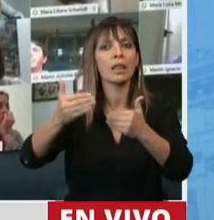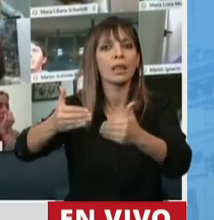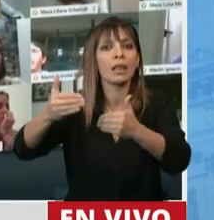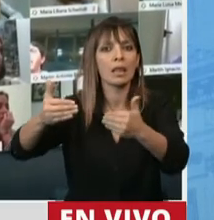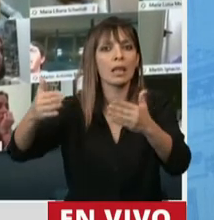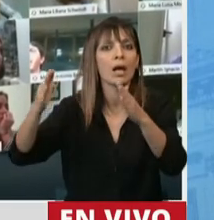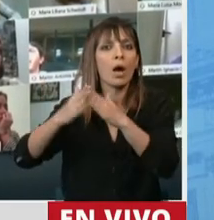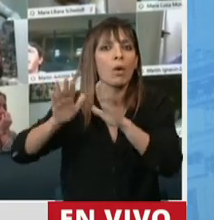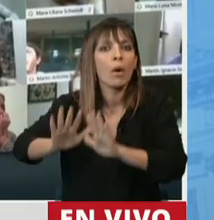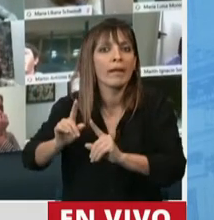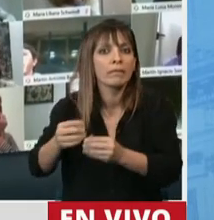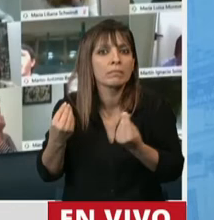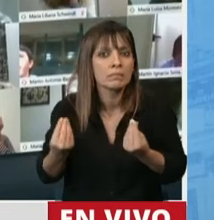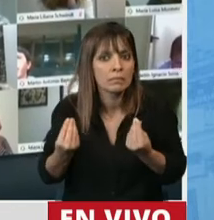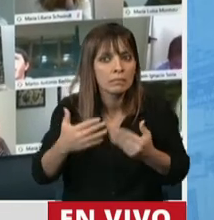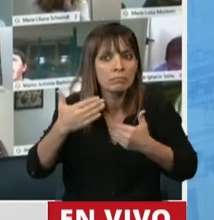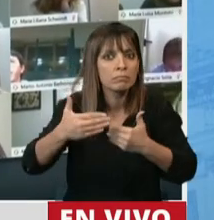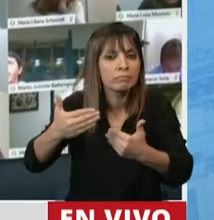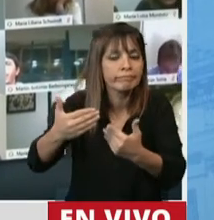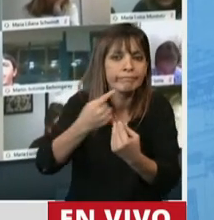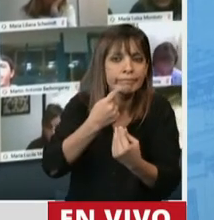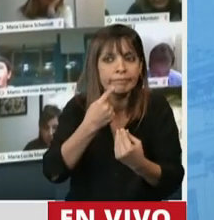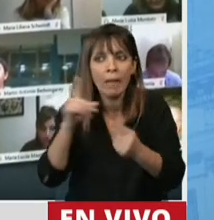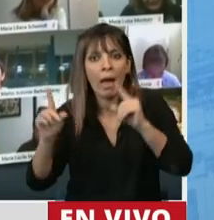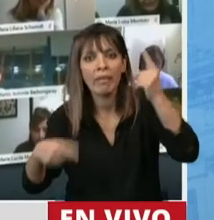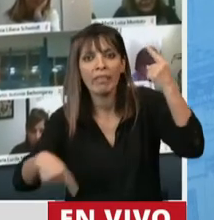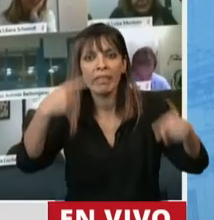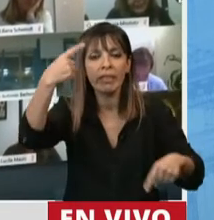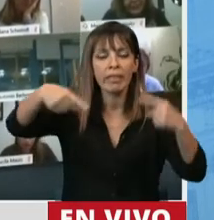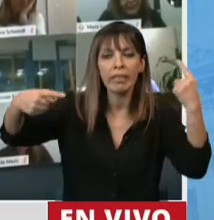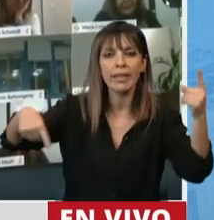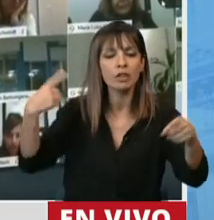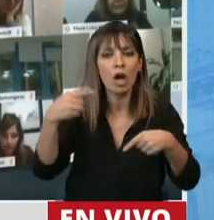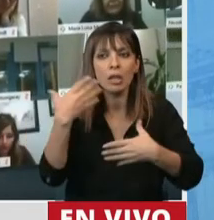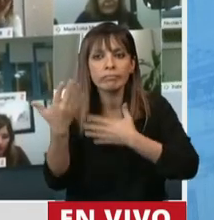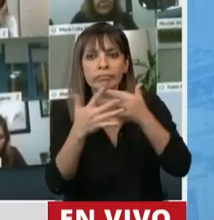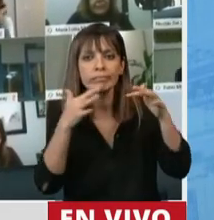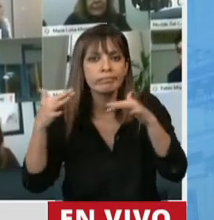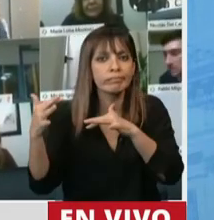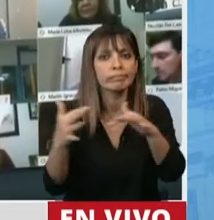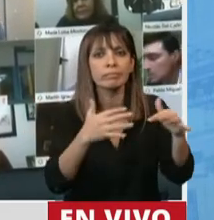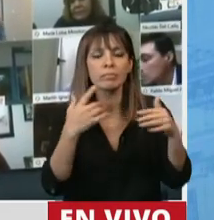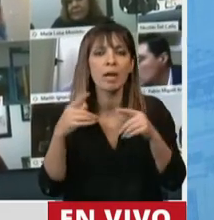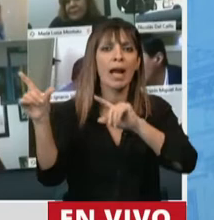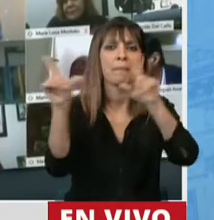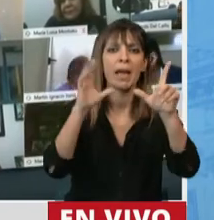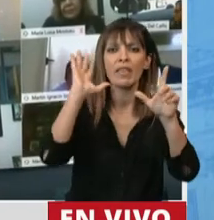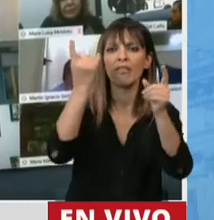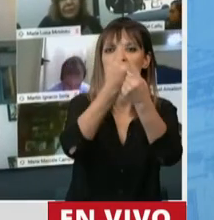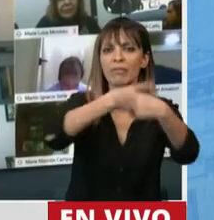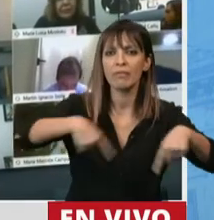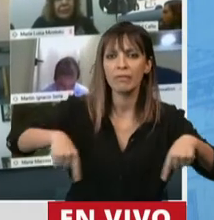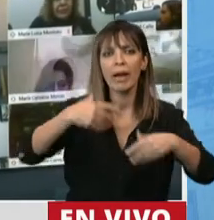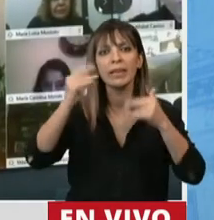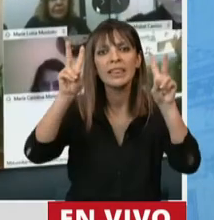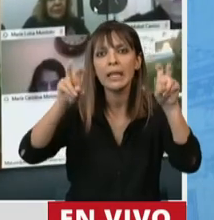cuarentena. Su duración se discute en todos lados, en cada rincón del país, se discute en los medios de comunicación, en